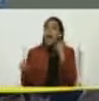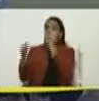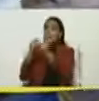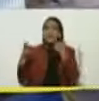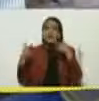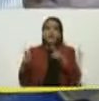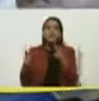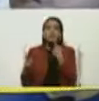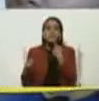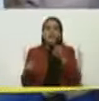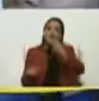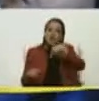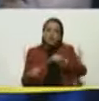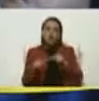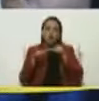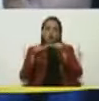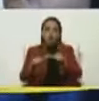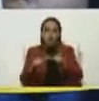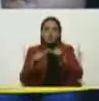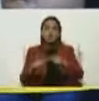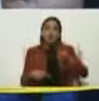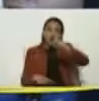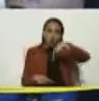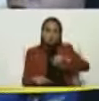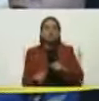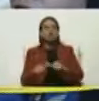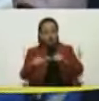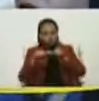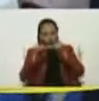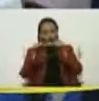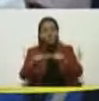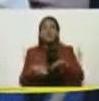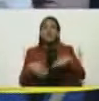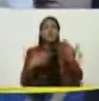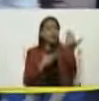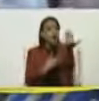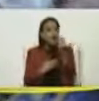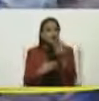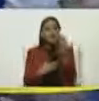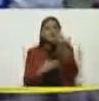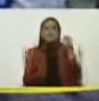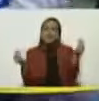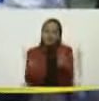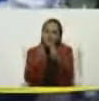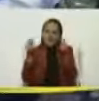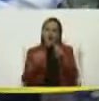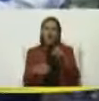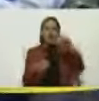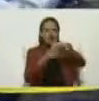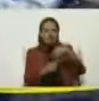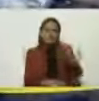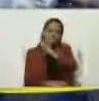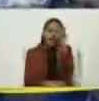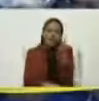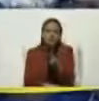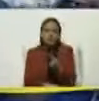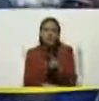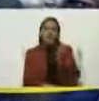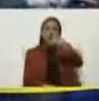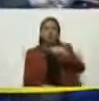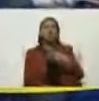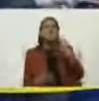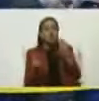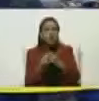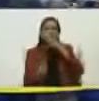película, continuará. Esto continuará y todo lo que viene será para mejor. Eso para Venezuela lo pueden tener